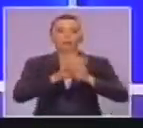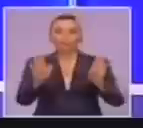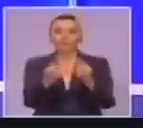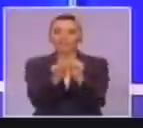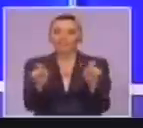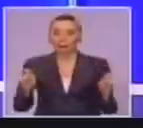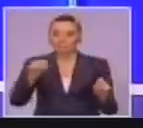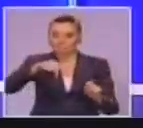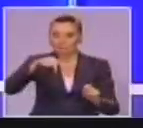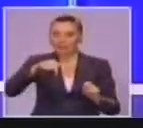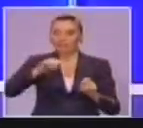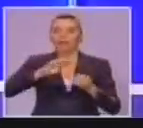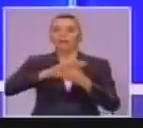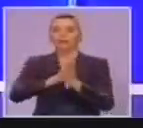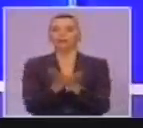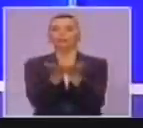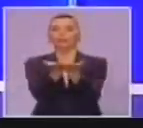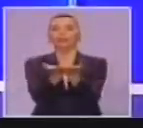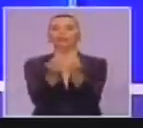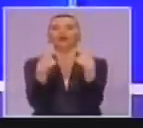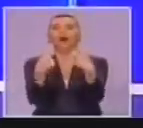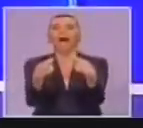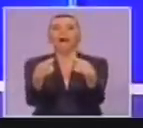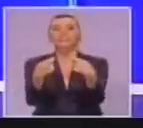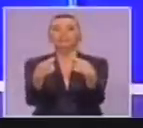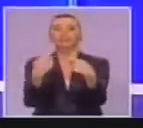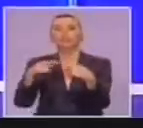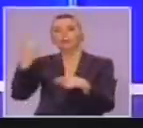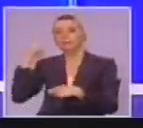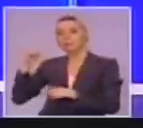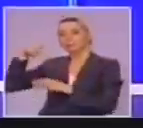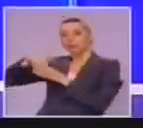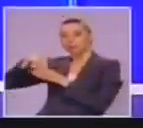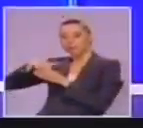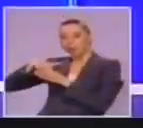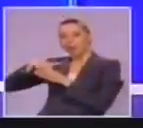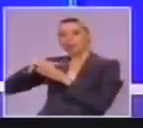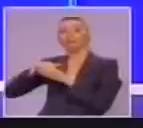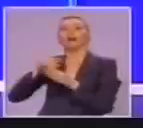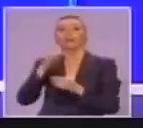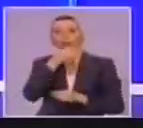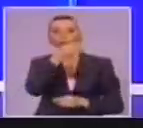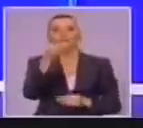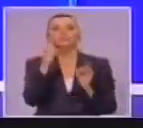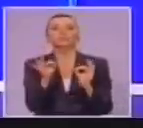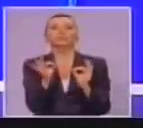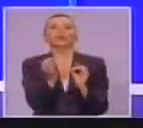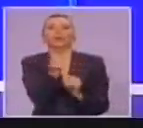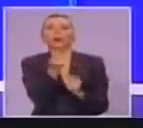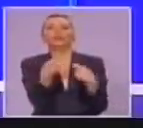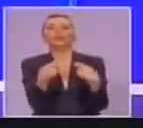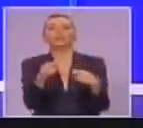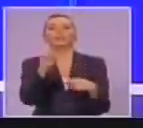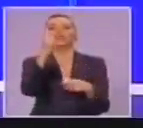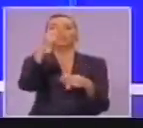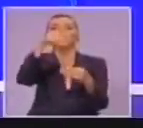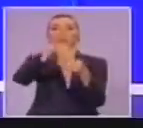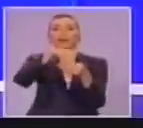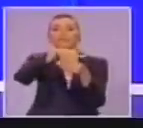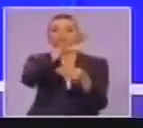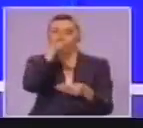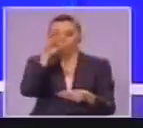la campaña, vamos a entregar todo el gasto, como ya entregamos en la primera vuelta, pero creo que corresponde decir cuánto también en segunda vuelta se ha